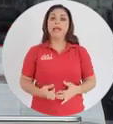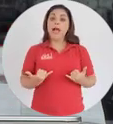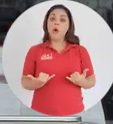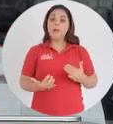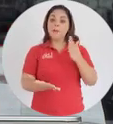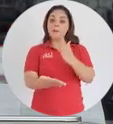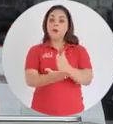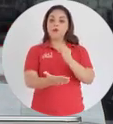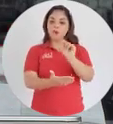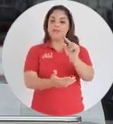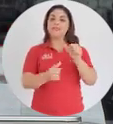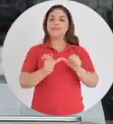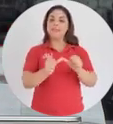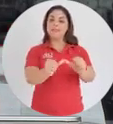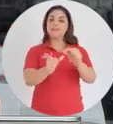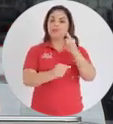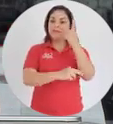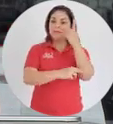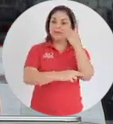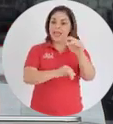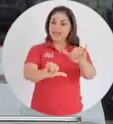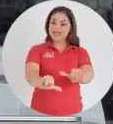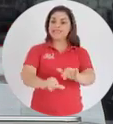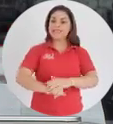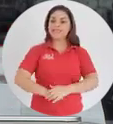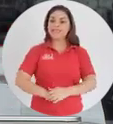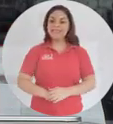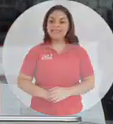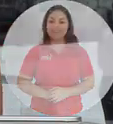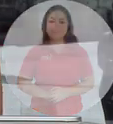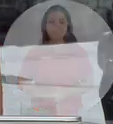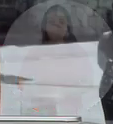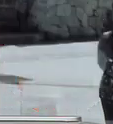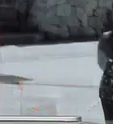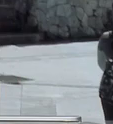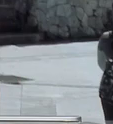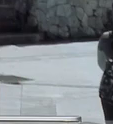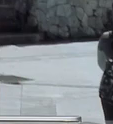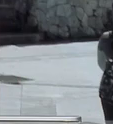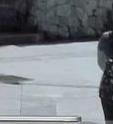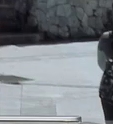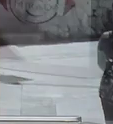en la región. Vamos a hacer una pausa, pero ya regresamos aquí con una mirada. Quédese con nosotros.